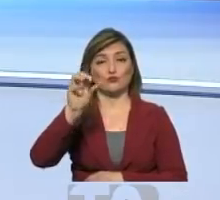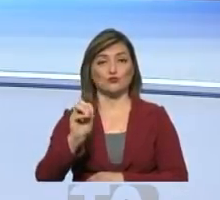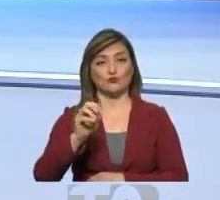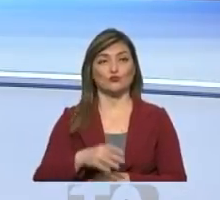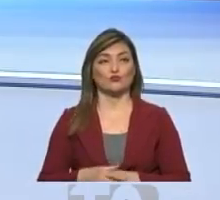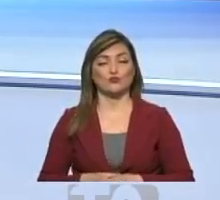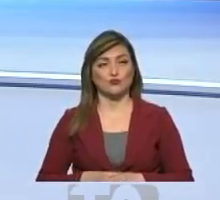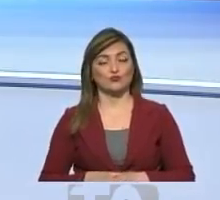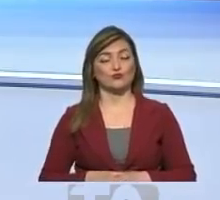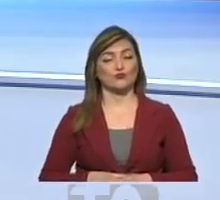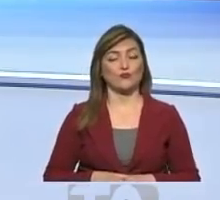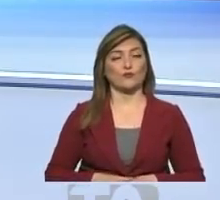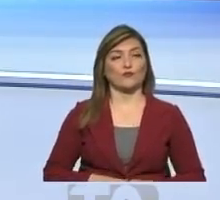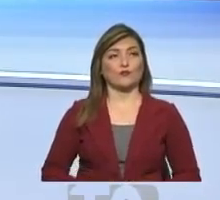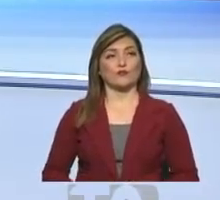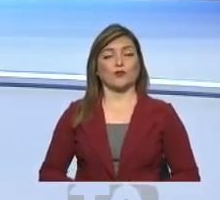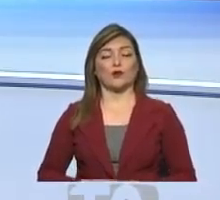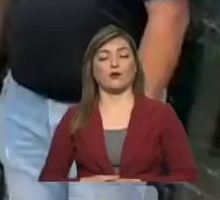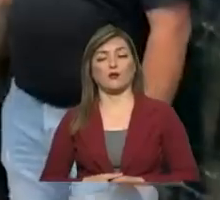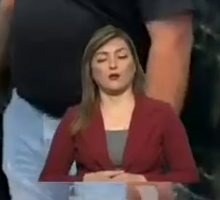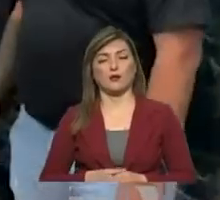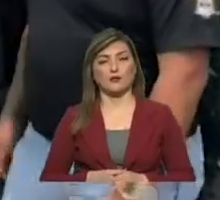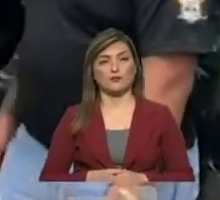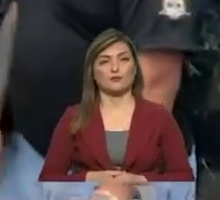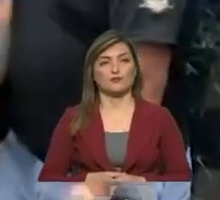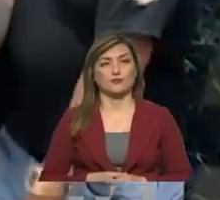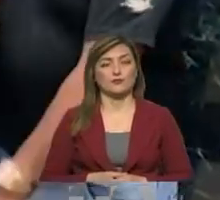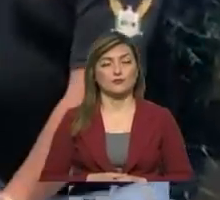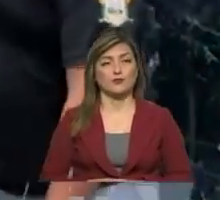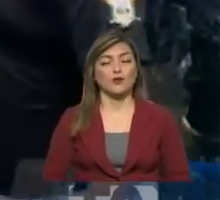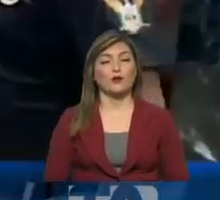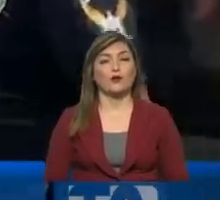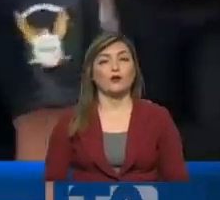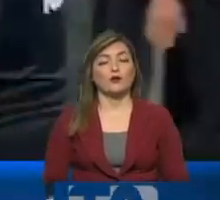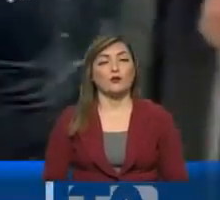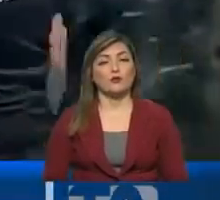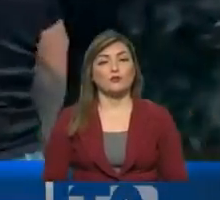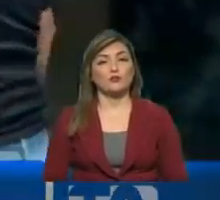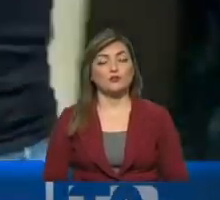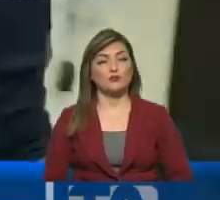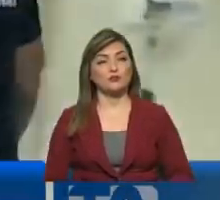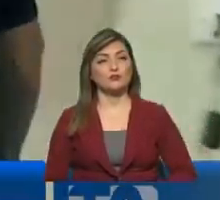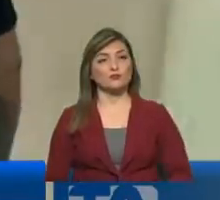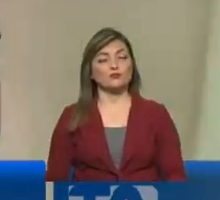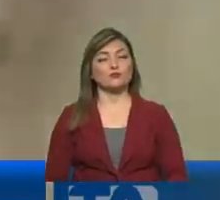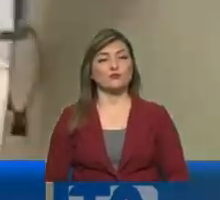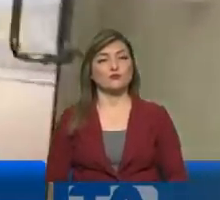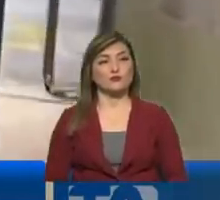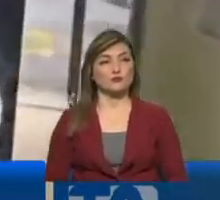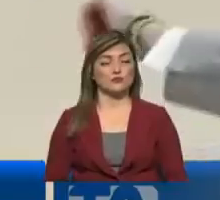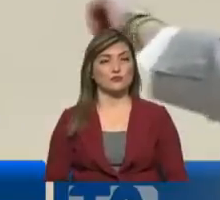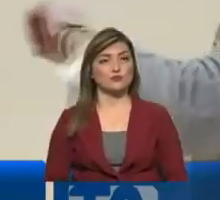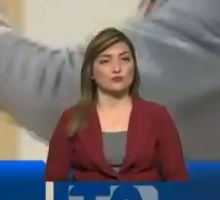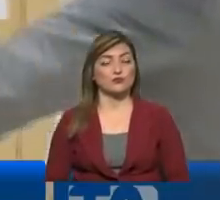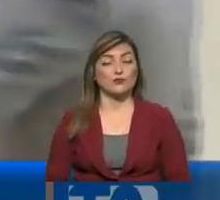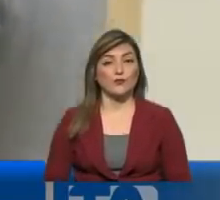dos procesos por fraude procesal y extorsión. La Fiscalía acusando a uno de los suyos. Eso fue lo que